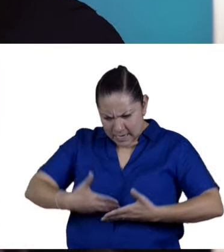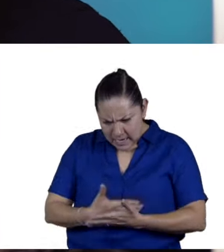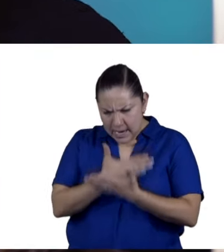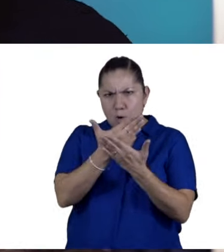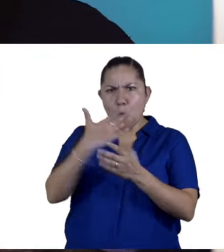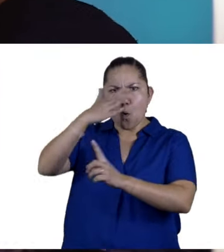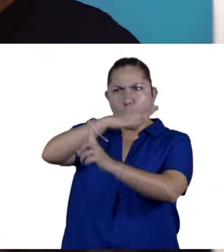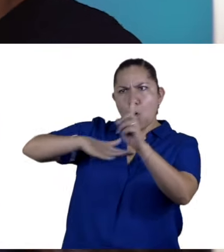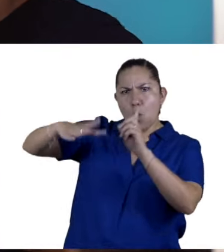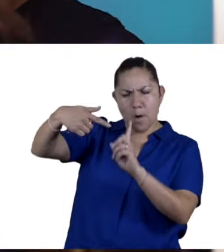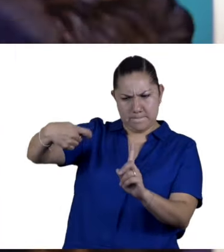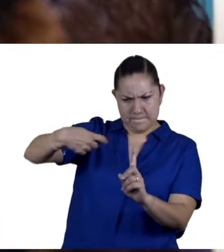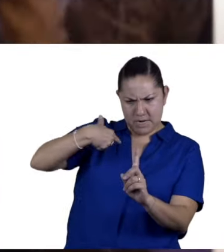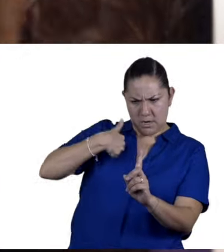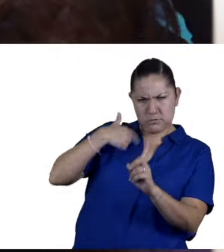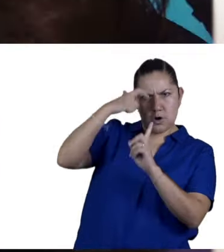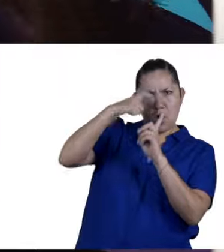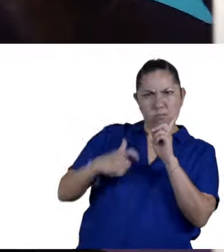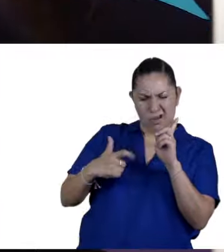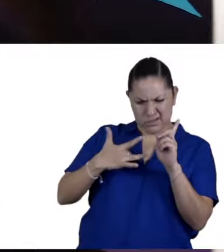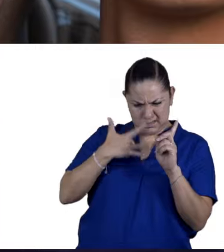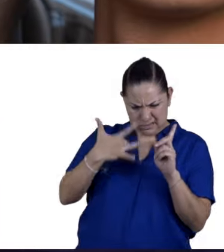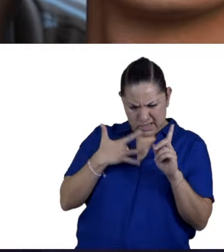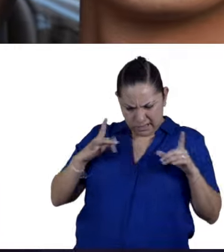biológico y social asignado.